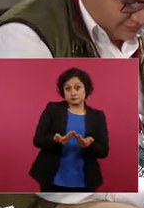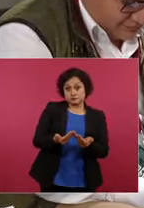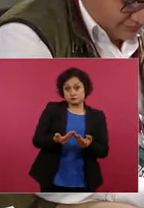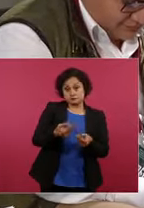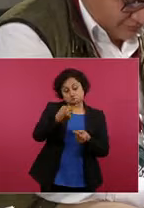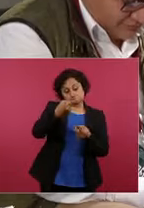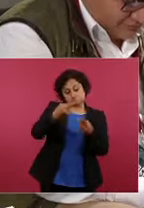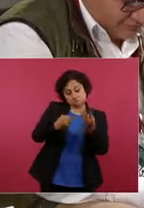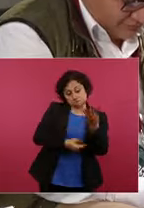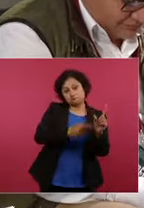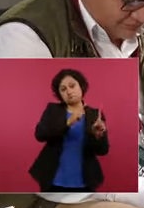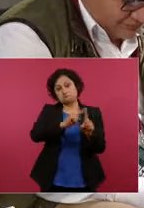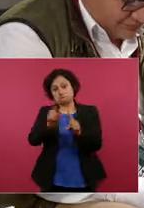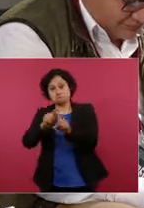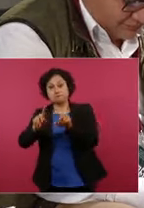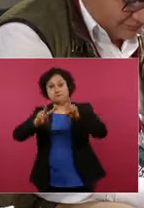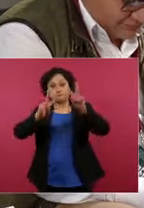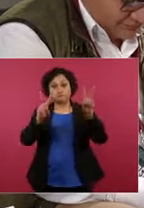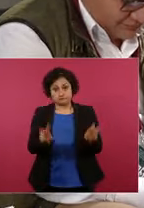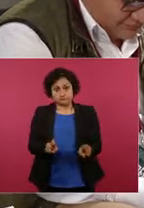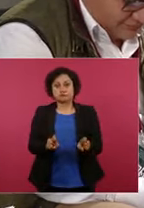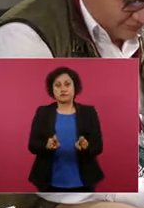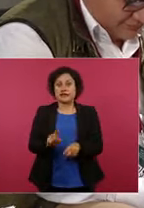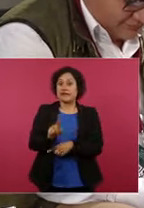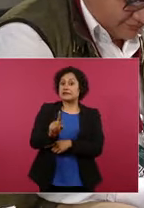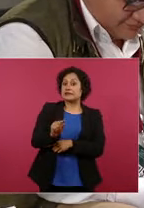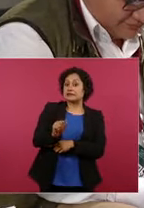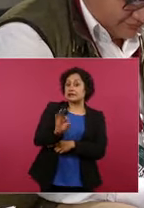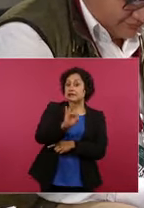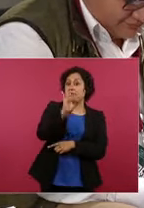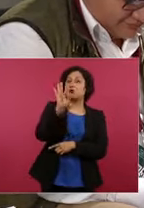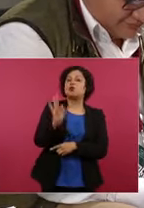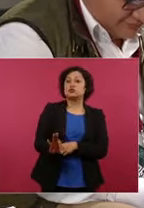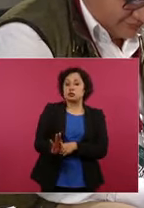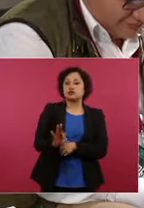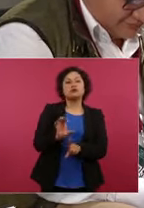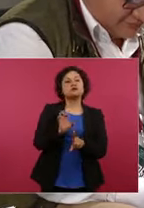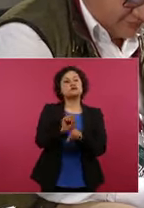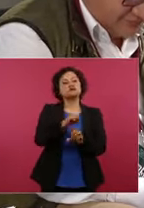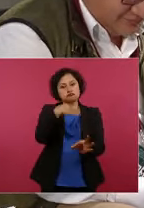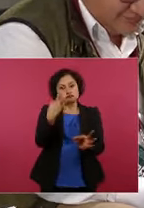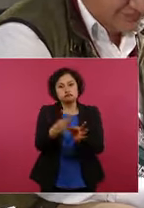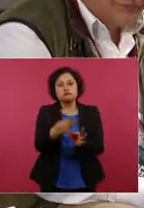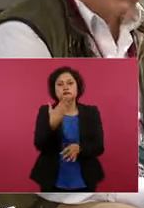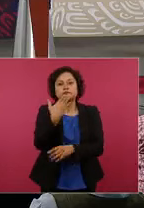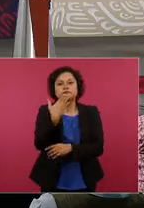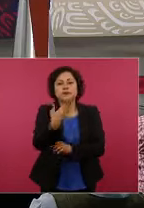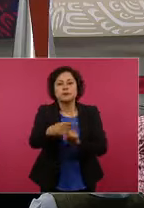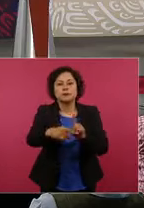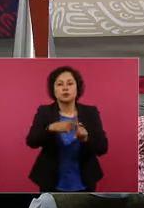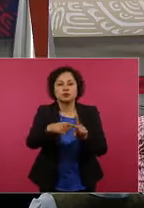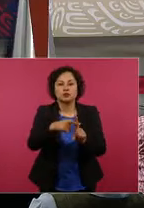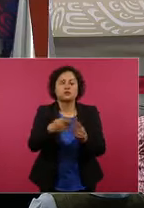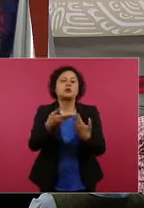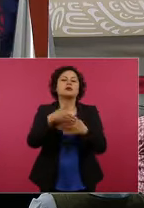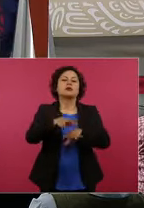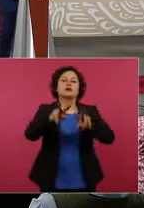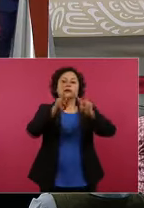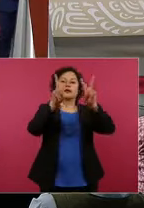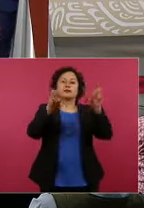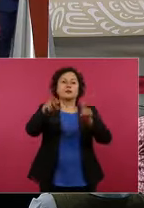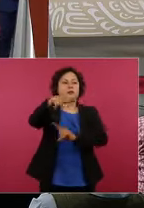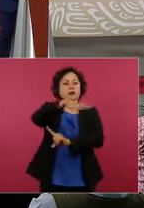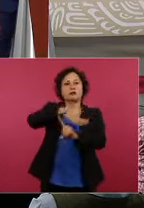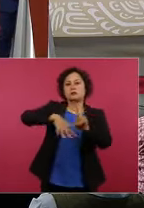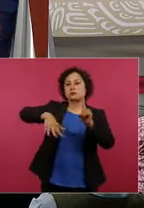70%. Que han concluido de manera positiva, especialmente los que tienen que ver con el medio ambiente. Por